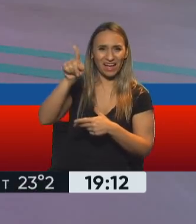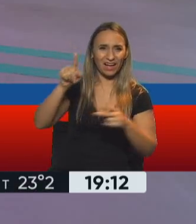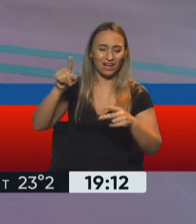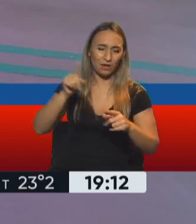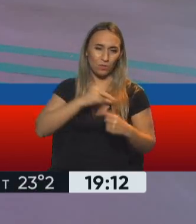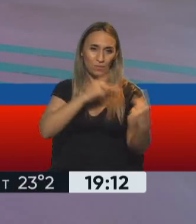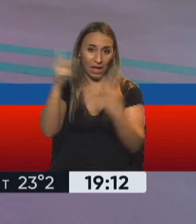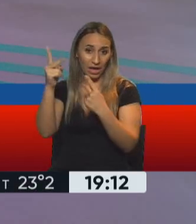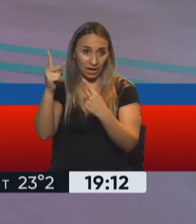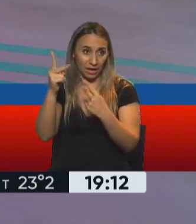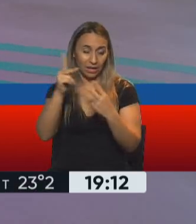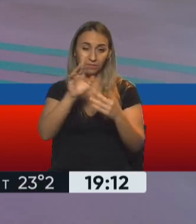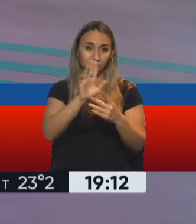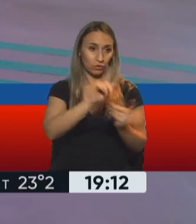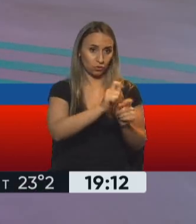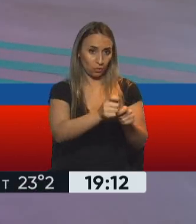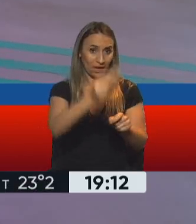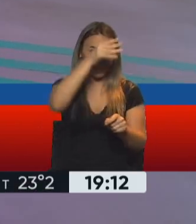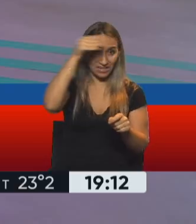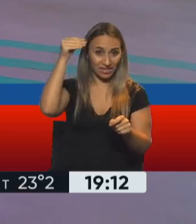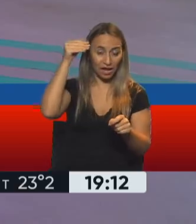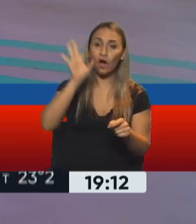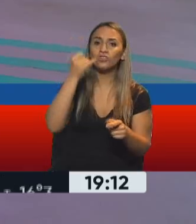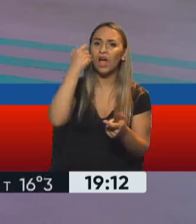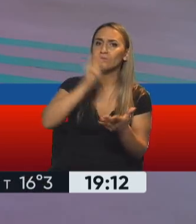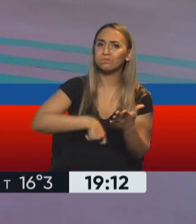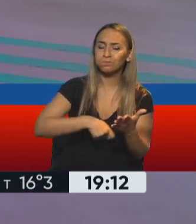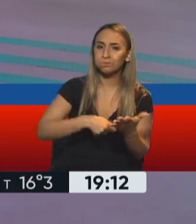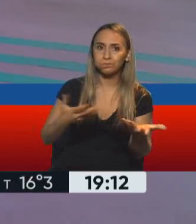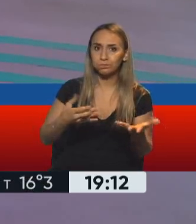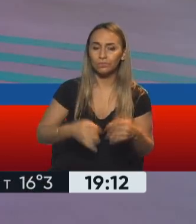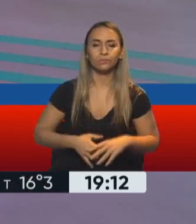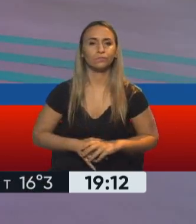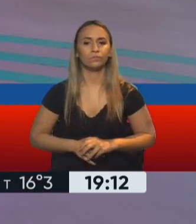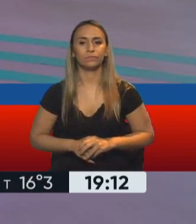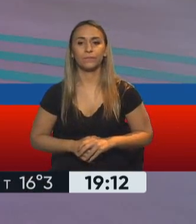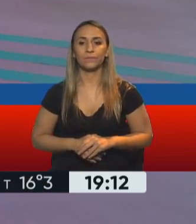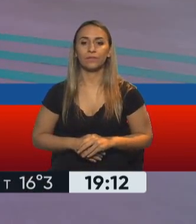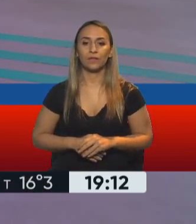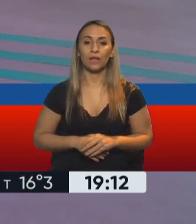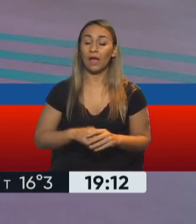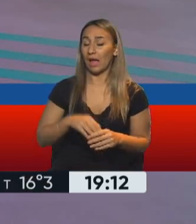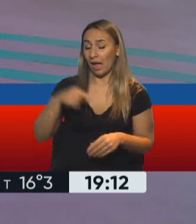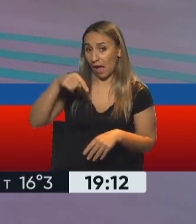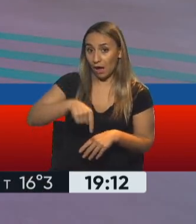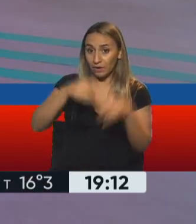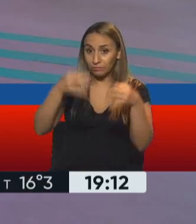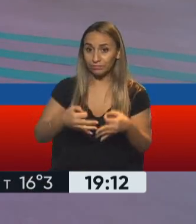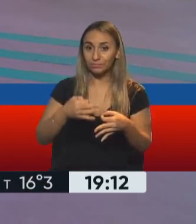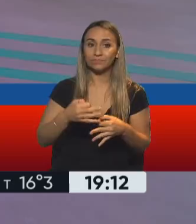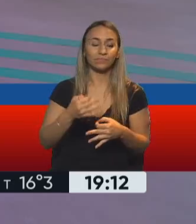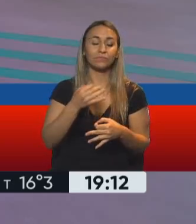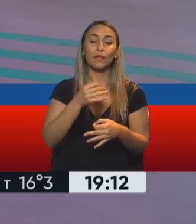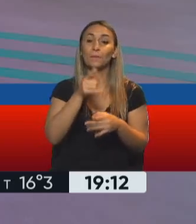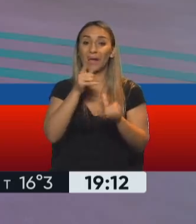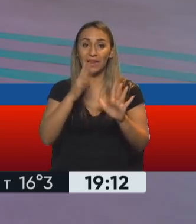Y en segundo punto, ¿ya está firmado? ¿Qué es lo que se sabe? Según la información disponible a esta hora, el presidente va a firmar